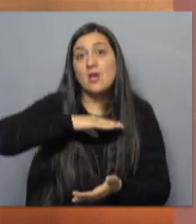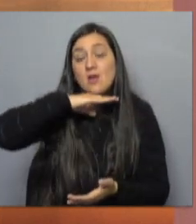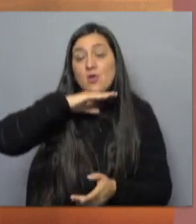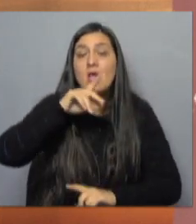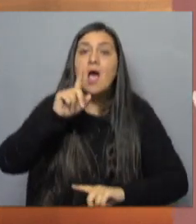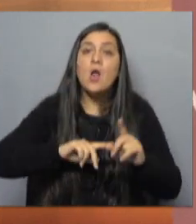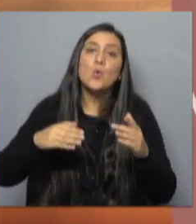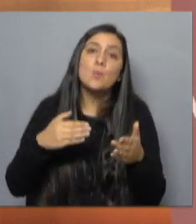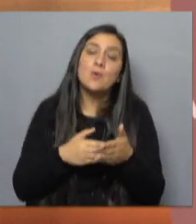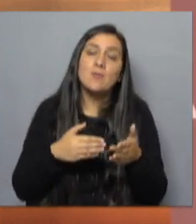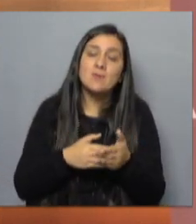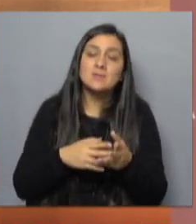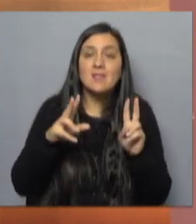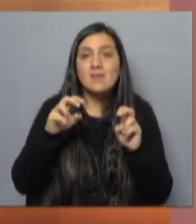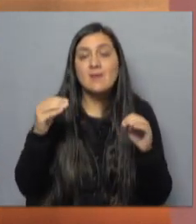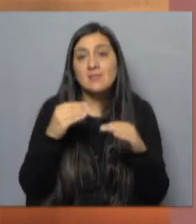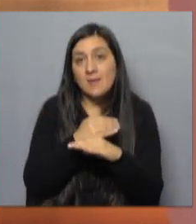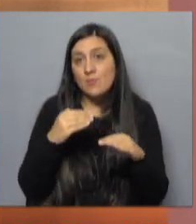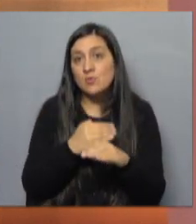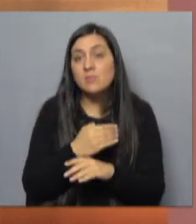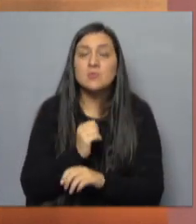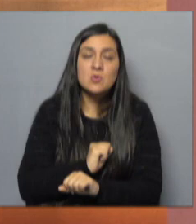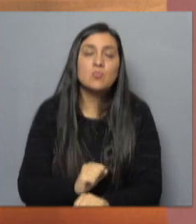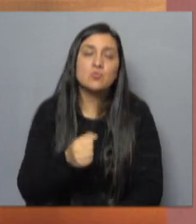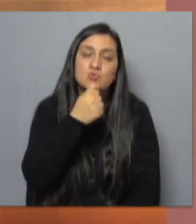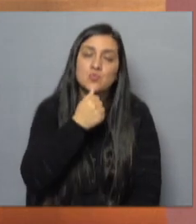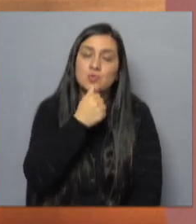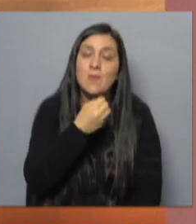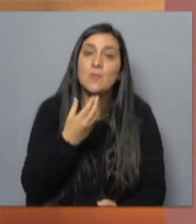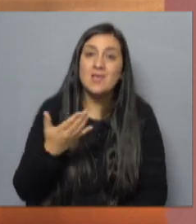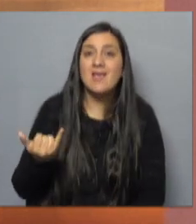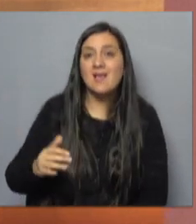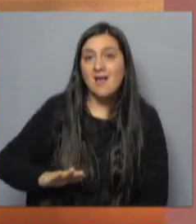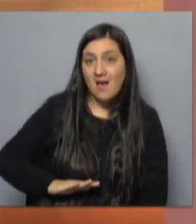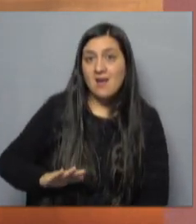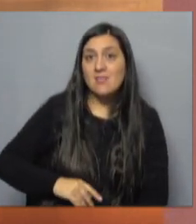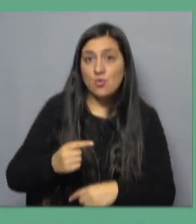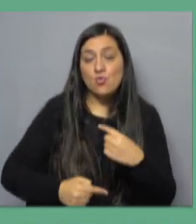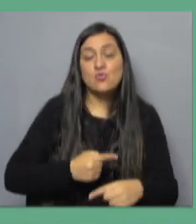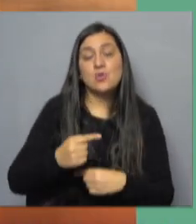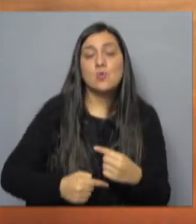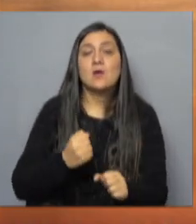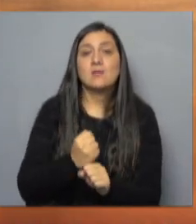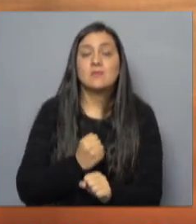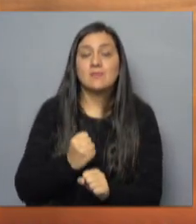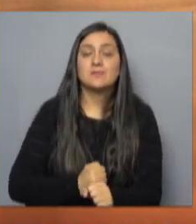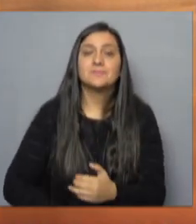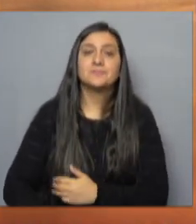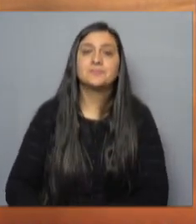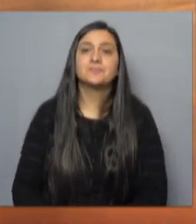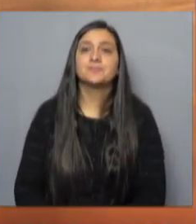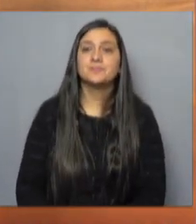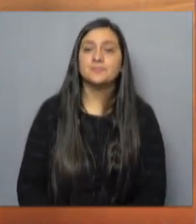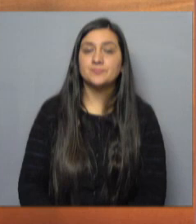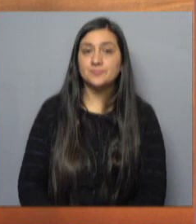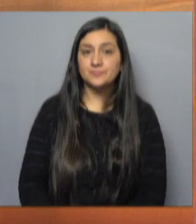nada que no se pueda solucionar y las ganas que tenemos de seguir transitando el mismo trabajo. Ahí está. ¿Vos? Perdón, sí,